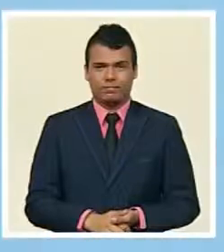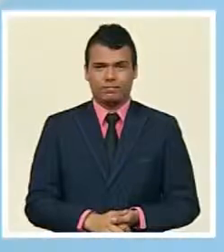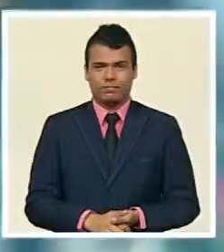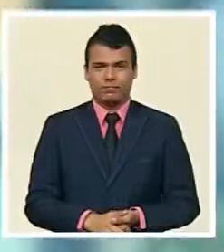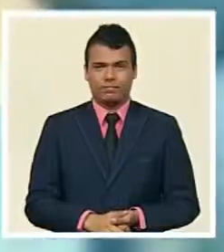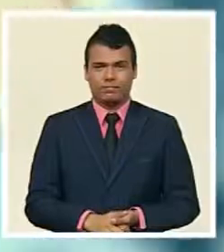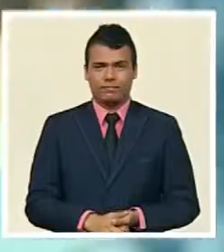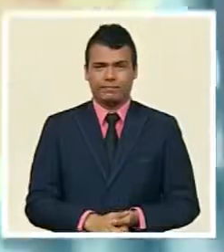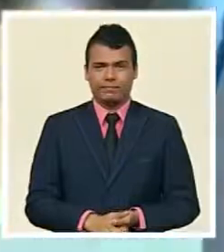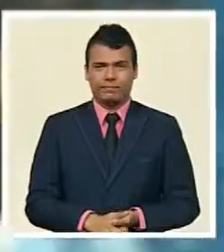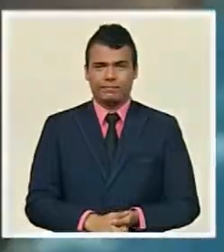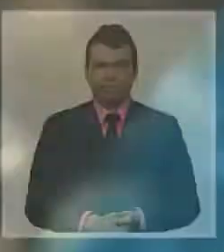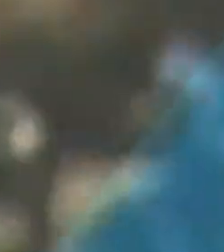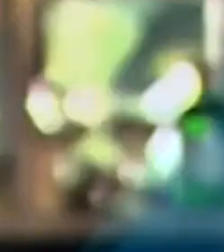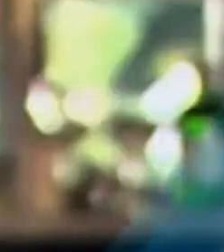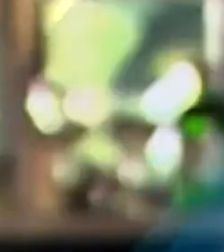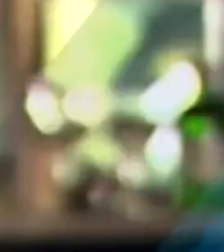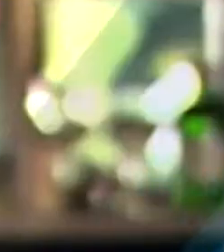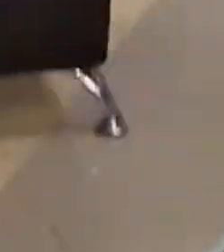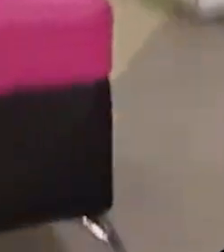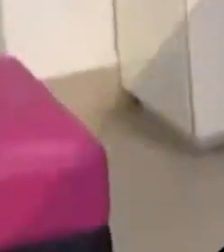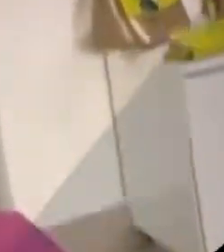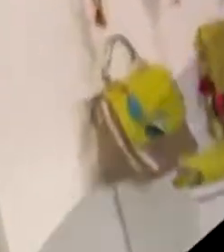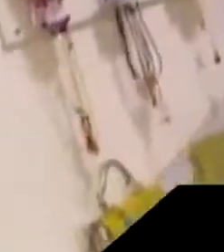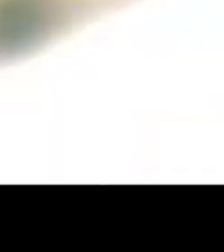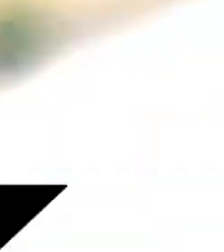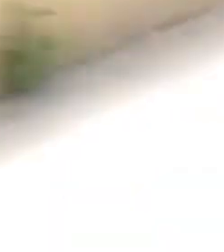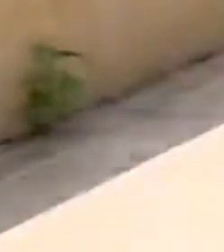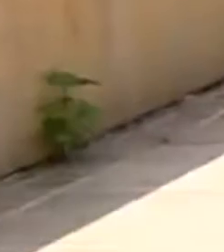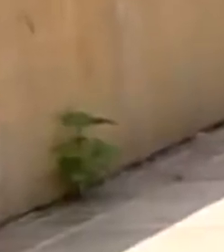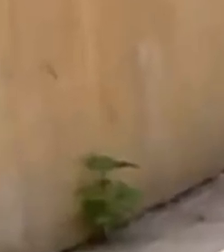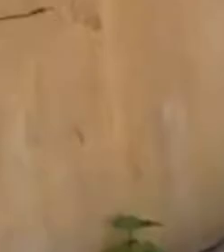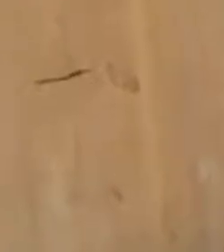bellas y talentosas en Telepacífico Noticias.